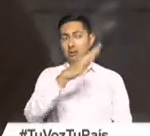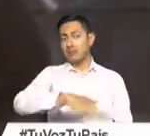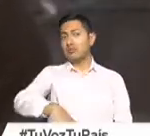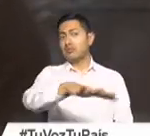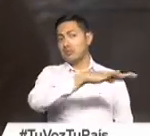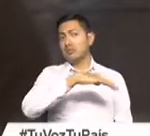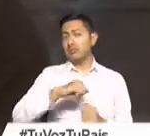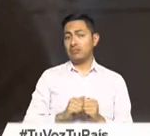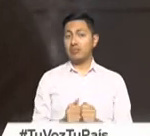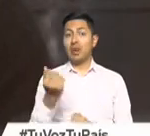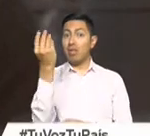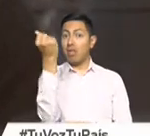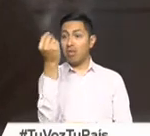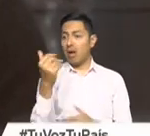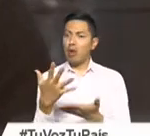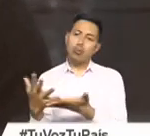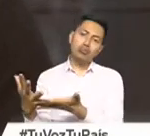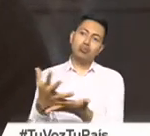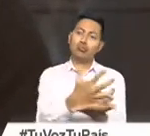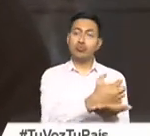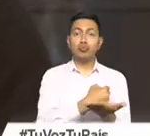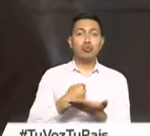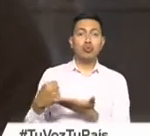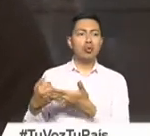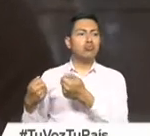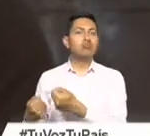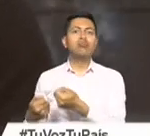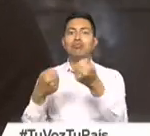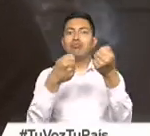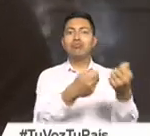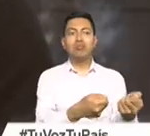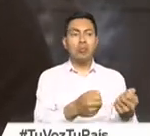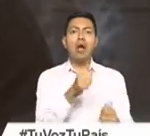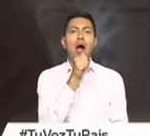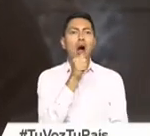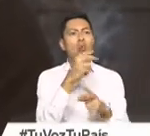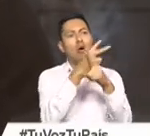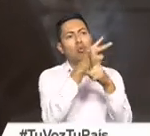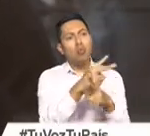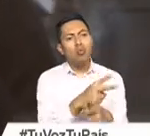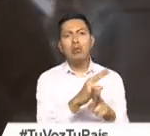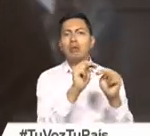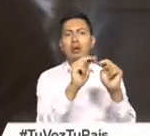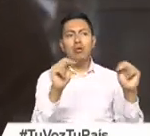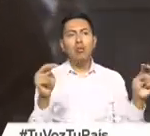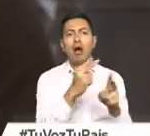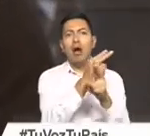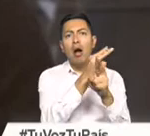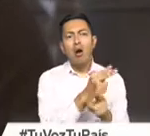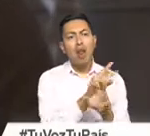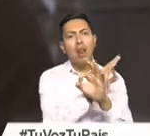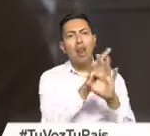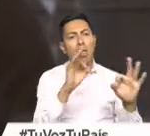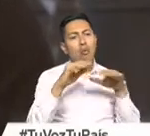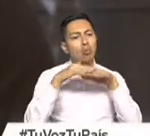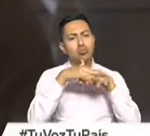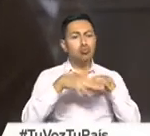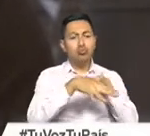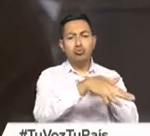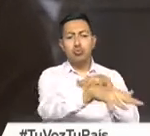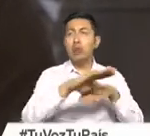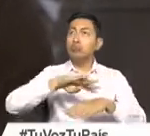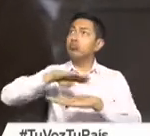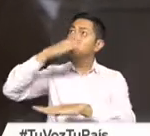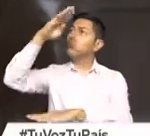con los fondos que vamos a recaudar de eso, va a ir a la protección de las fuentes de agua y de los páramos